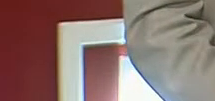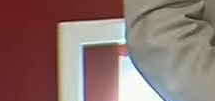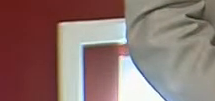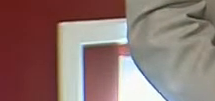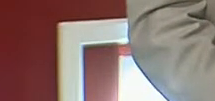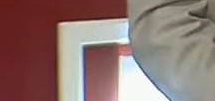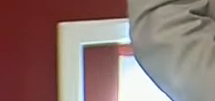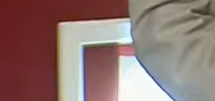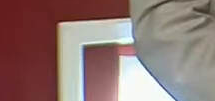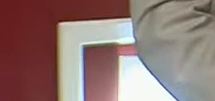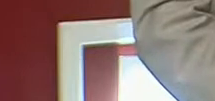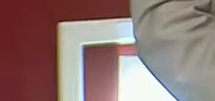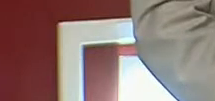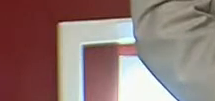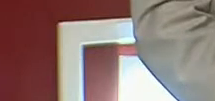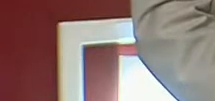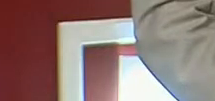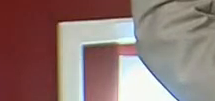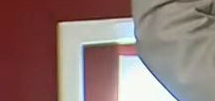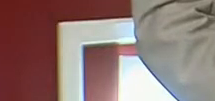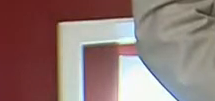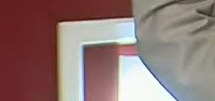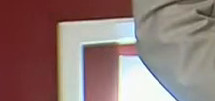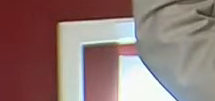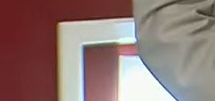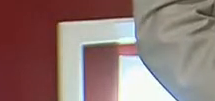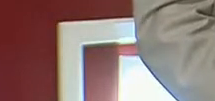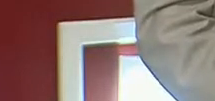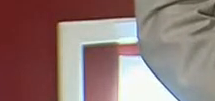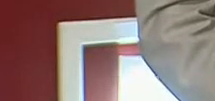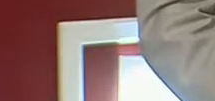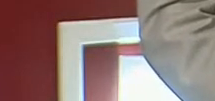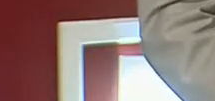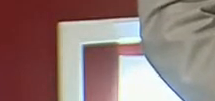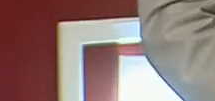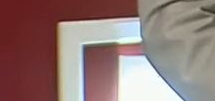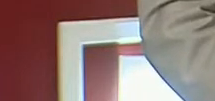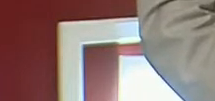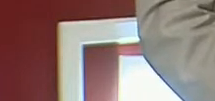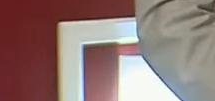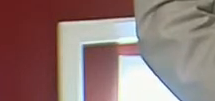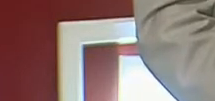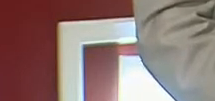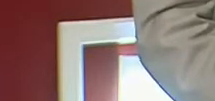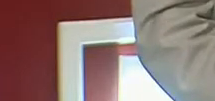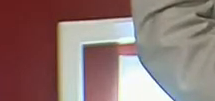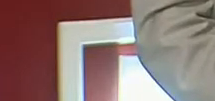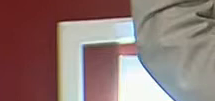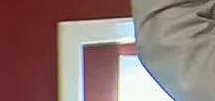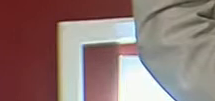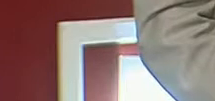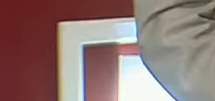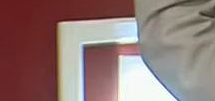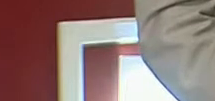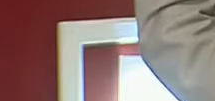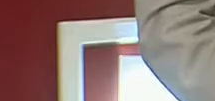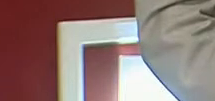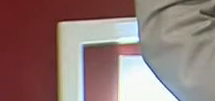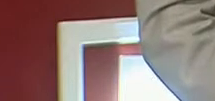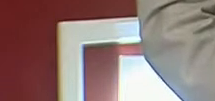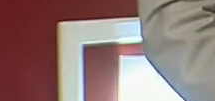Bueno, amigos televidentes, aquí me acompaña, lógicamente, de espalda por lo delicado del tema,